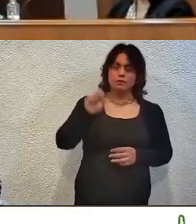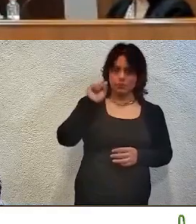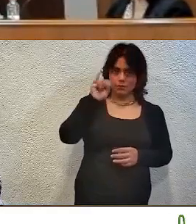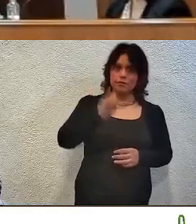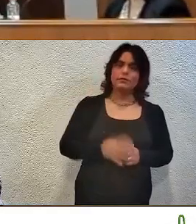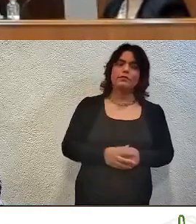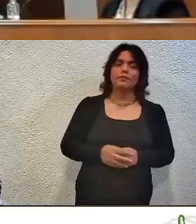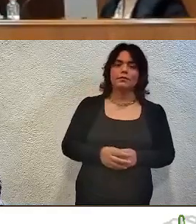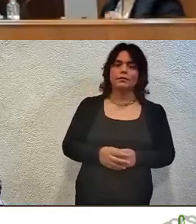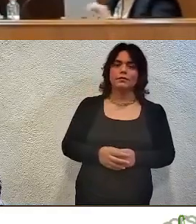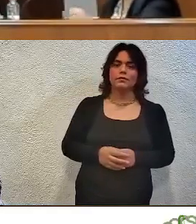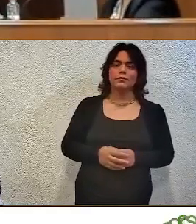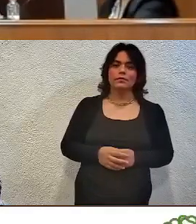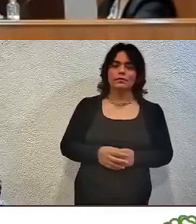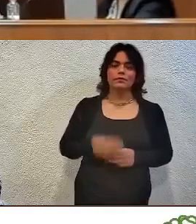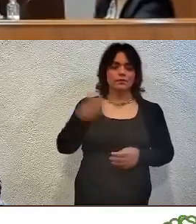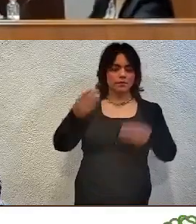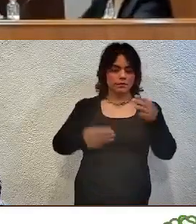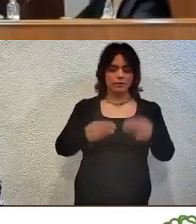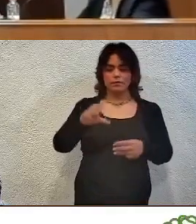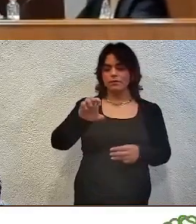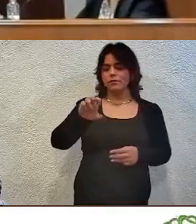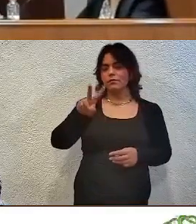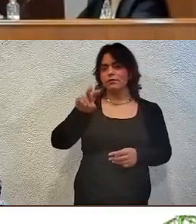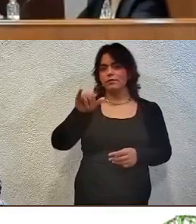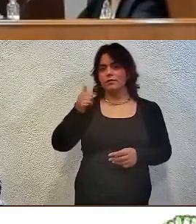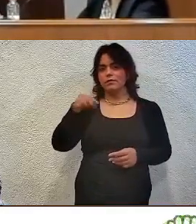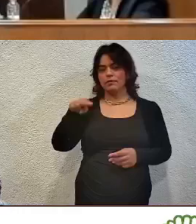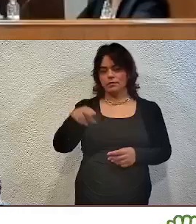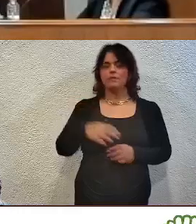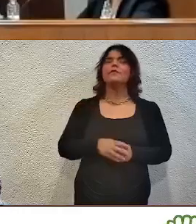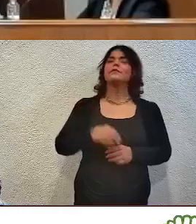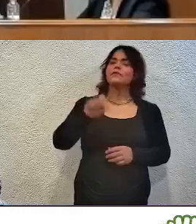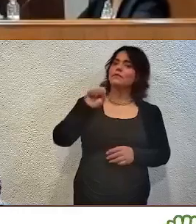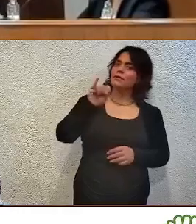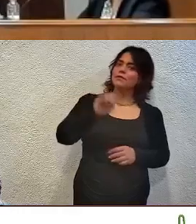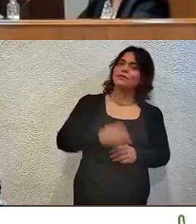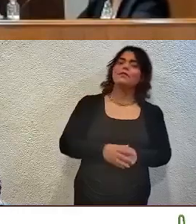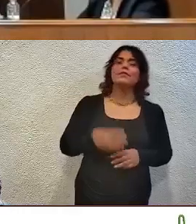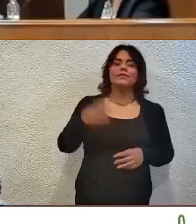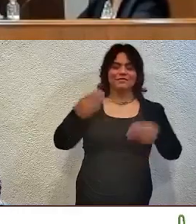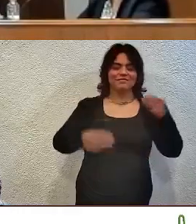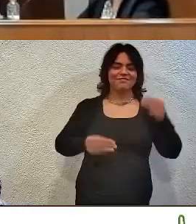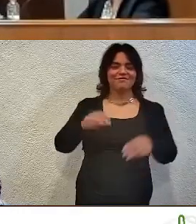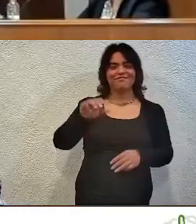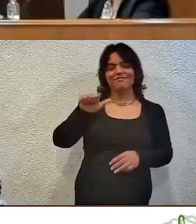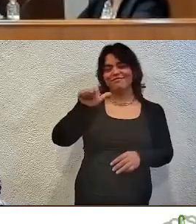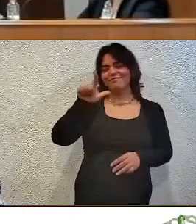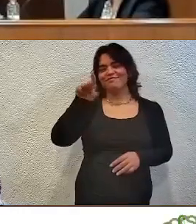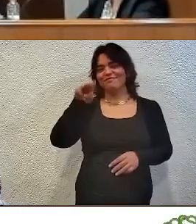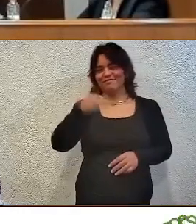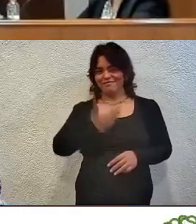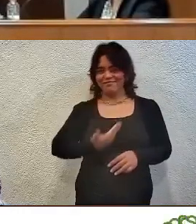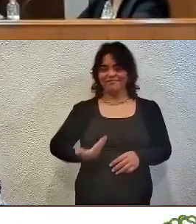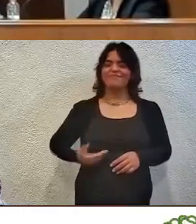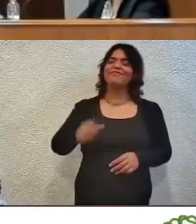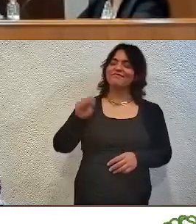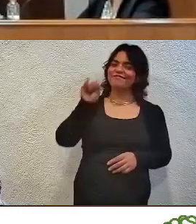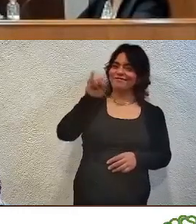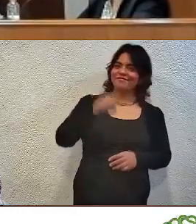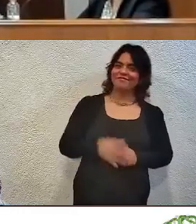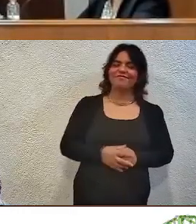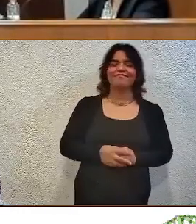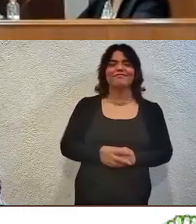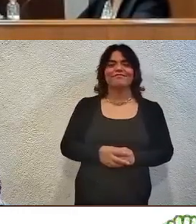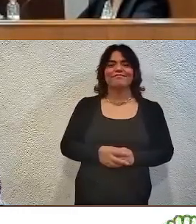ponencia. Magistrada Evelyn Rodríguez Chinol. A favor del proyecto. Magistrada Almadelia Eugenio Alcaraz. Con el proyecto.